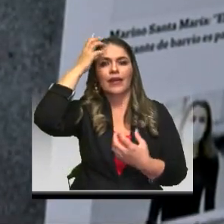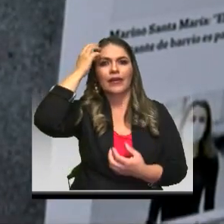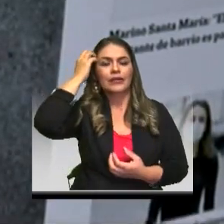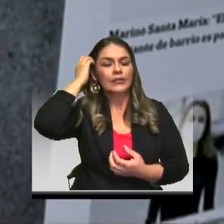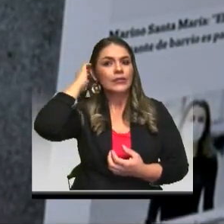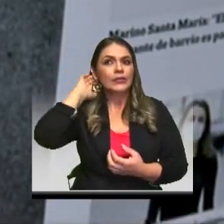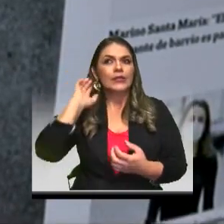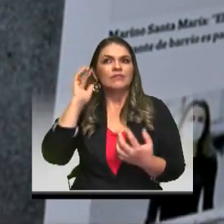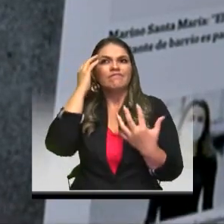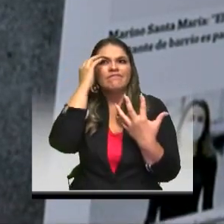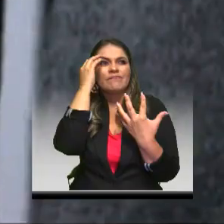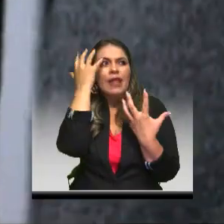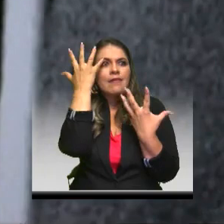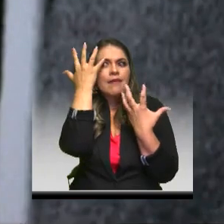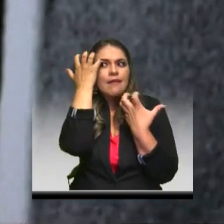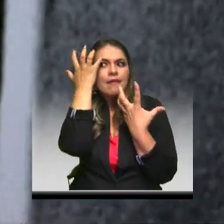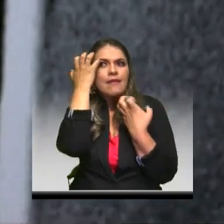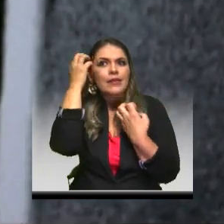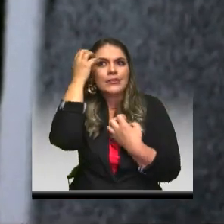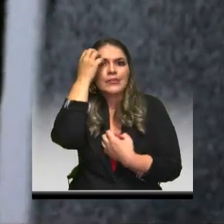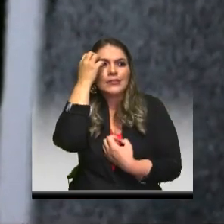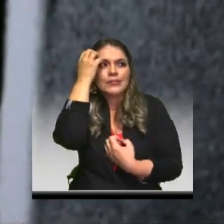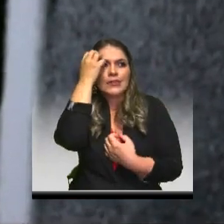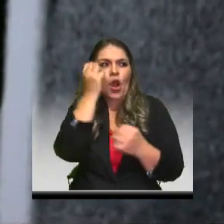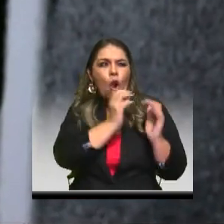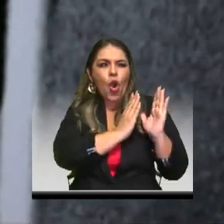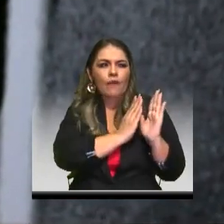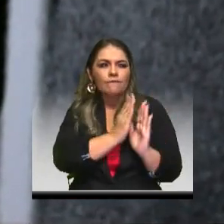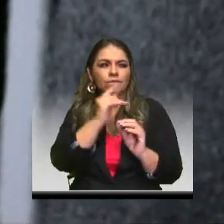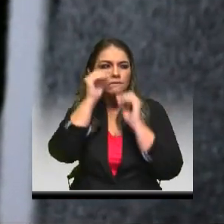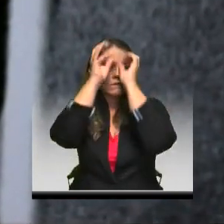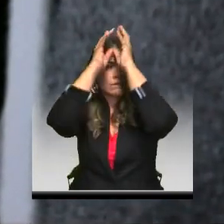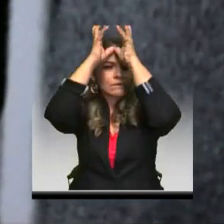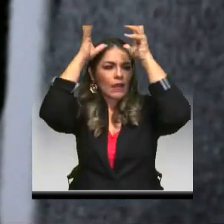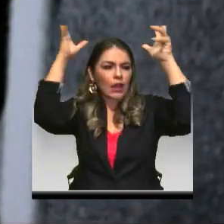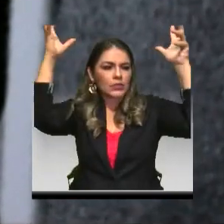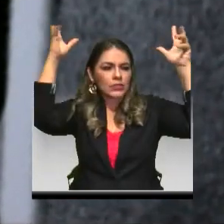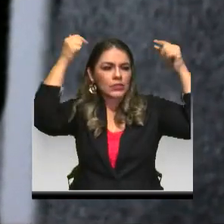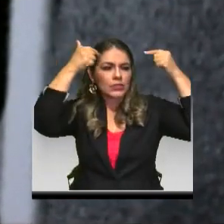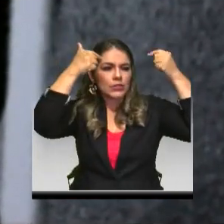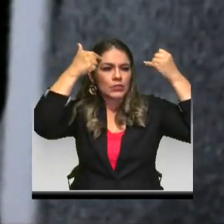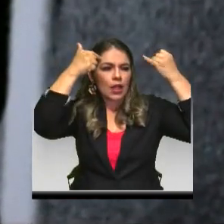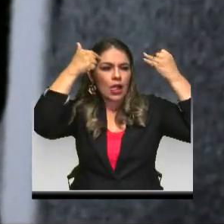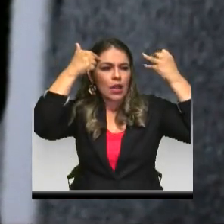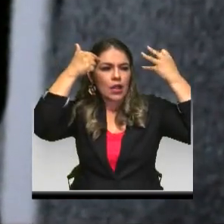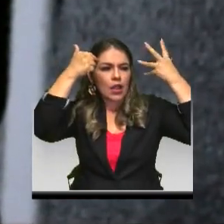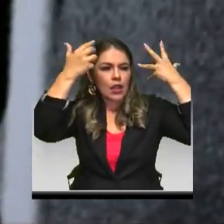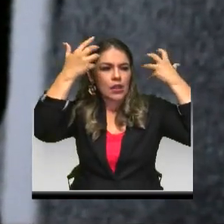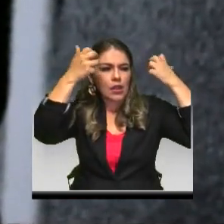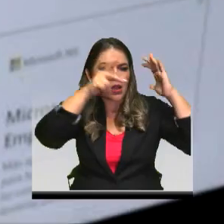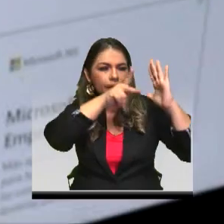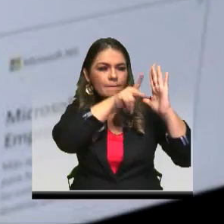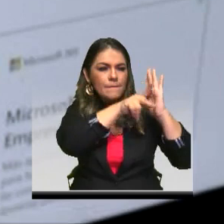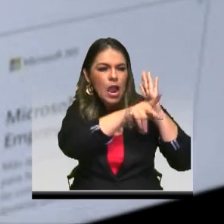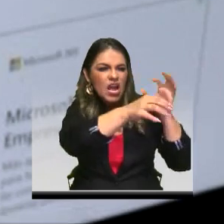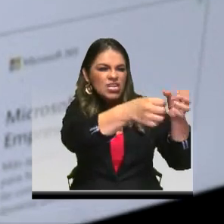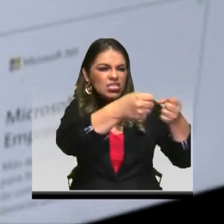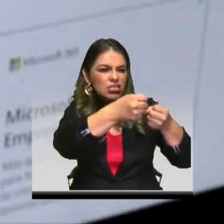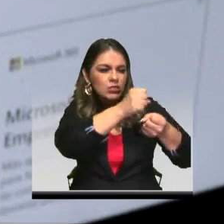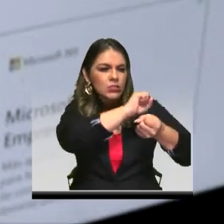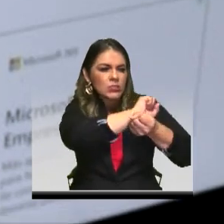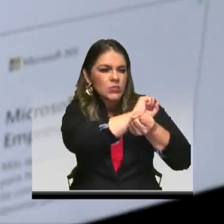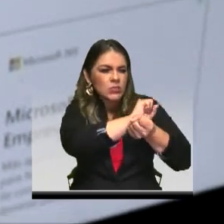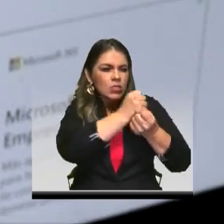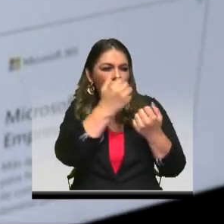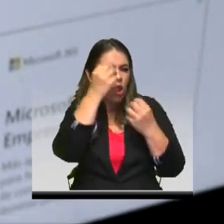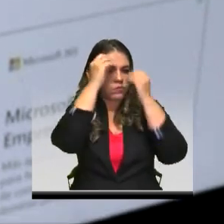un asesino desorganizado, pues los planean en su fantasía y los recrean una y otra vez y se imaginan